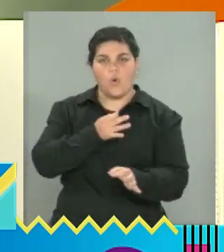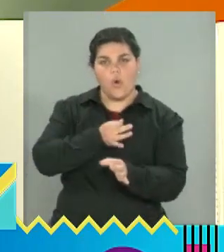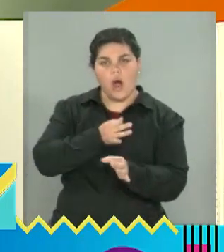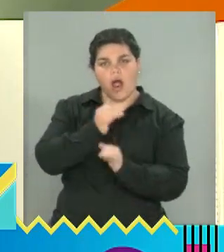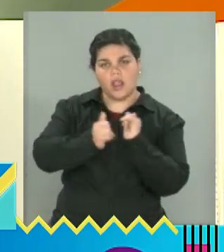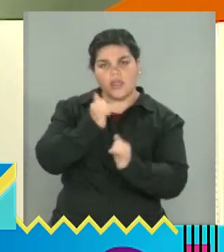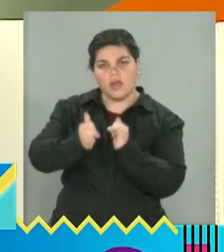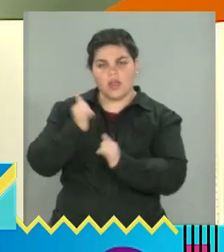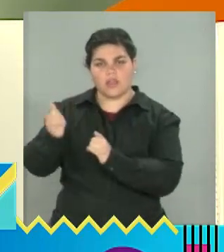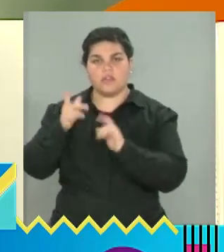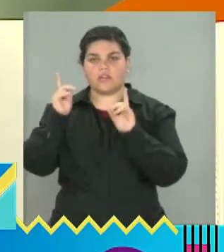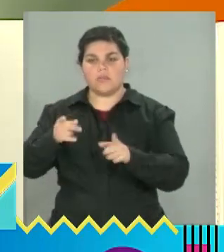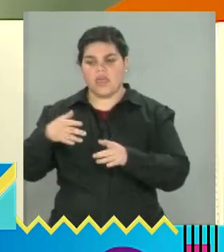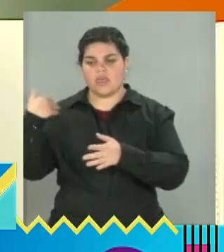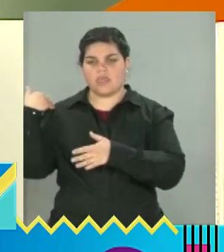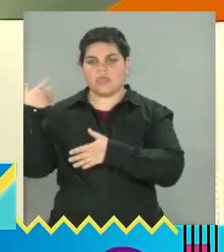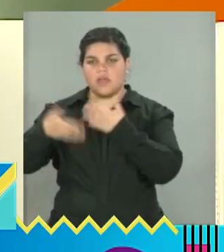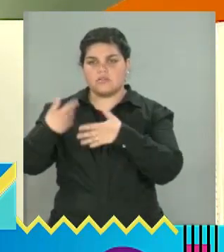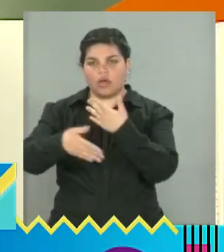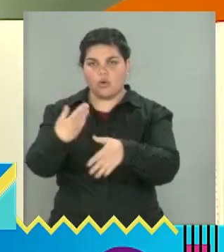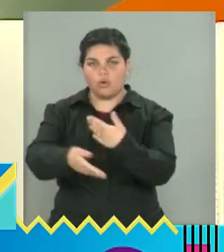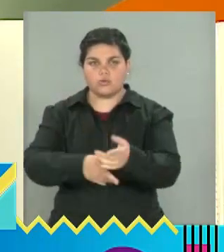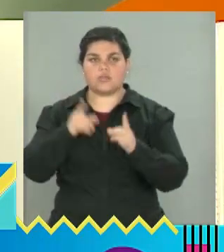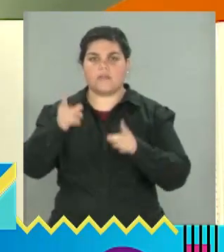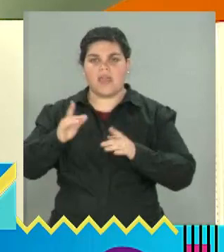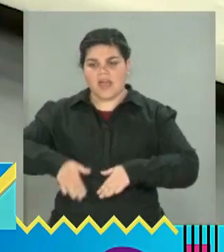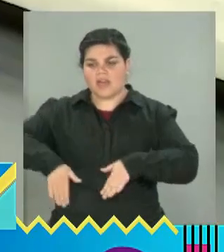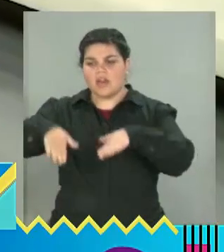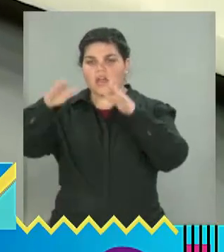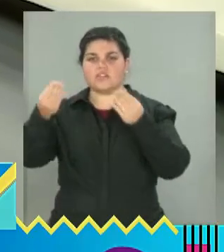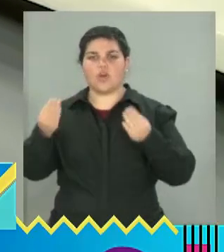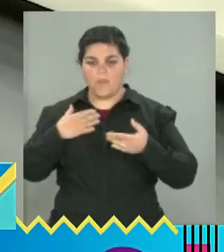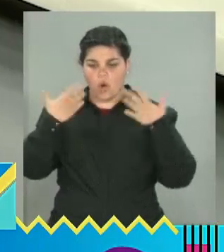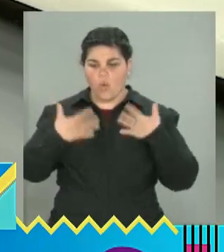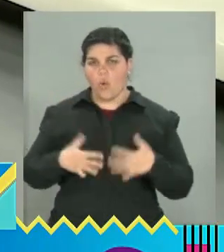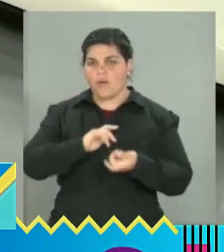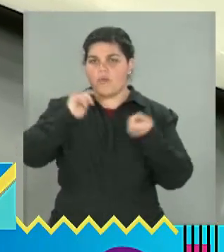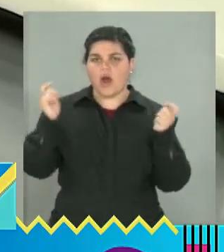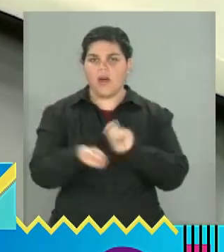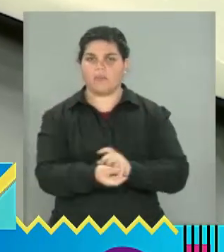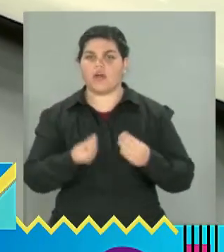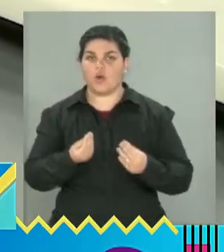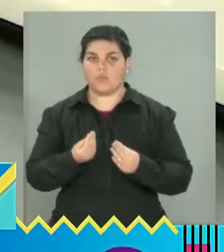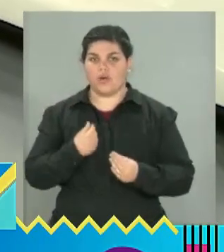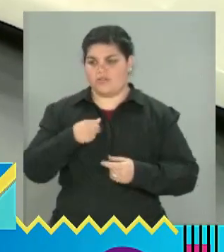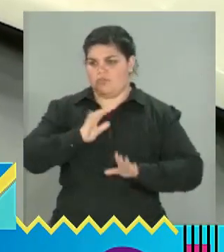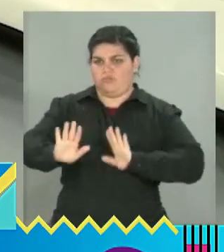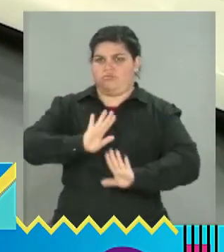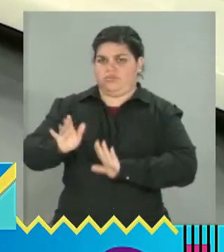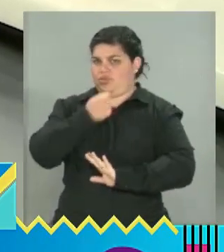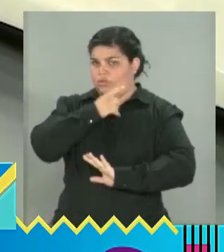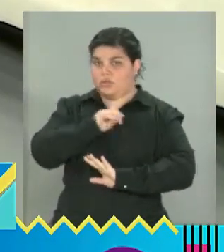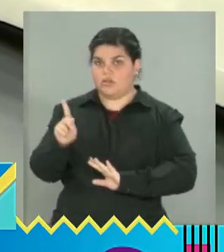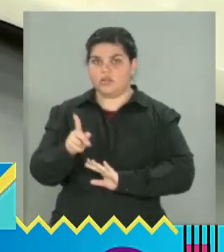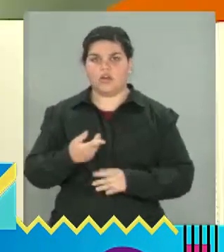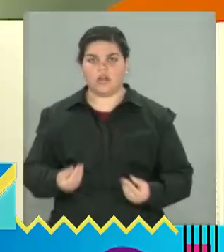desarrollo que van viviendo, sobre cómo van creciendo, cómo su cuerpo se va modificando. O sea, hay resistencia a eso. Imagínate lo que es ir a